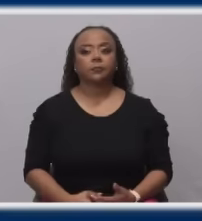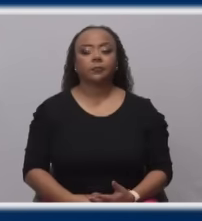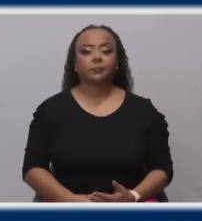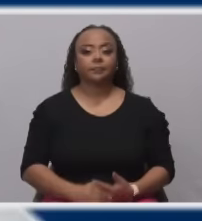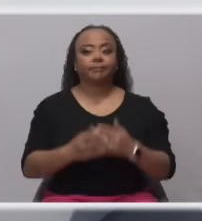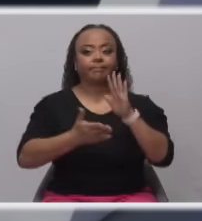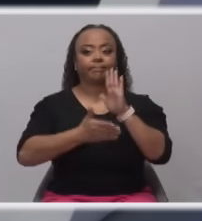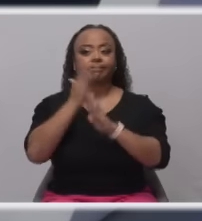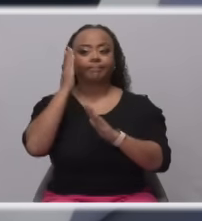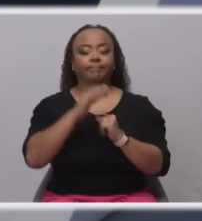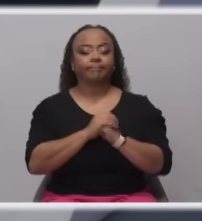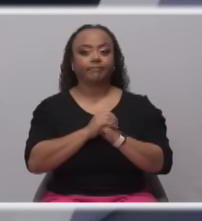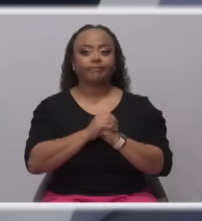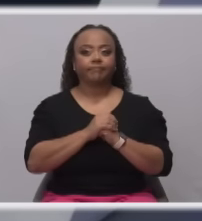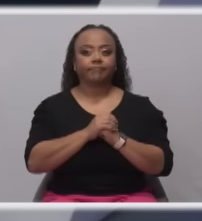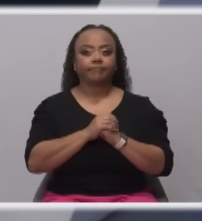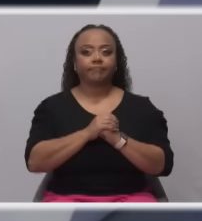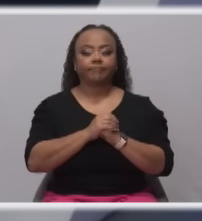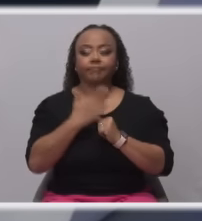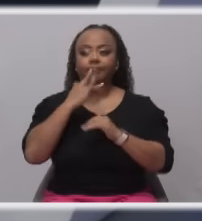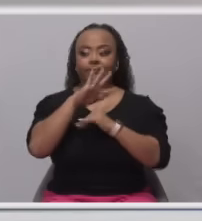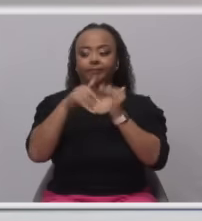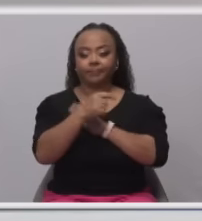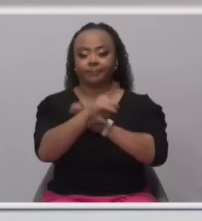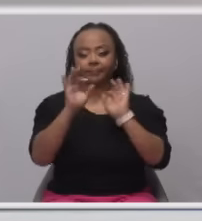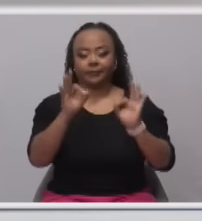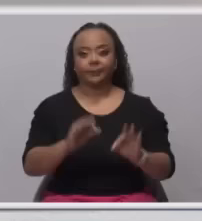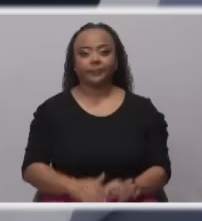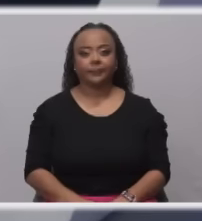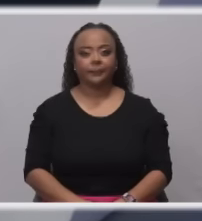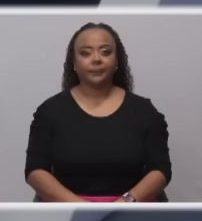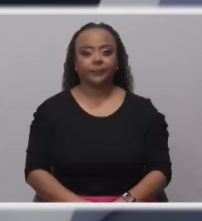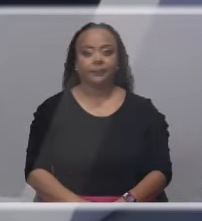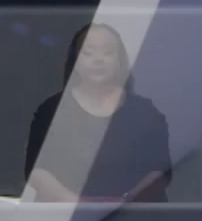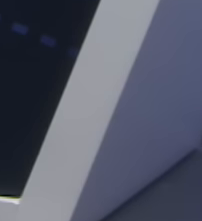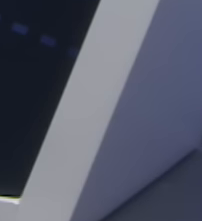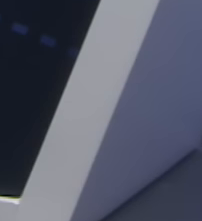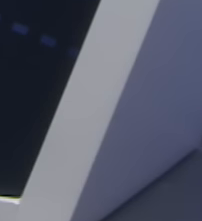nos vamos pronto gracias a todos Que la pasen bien